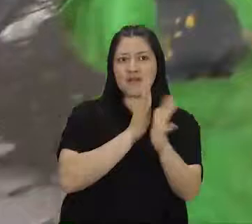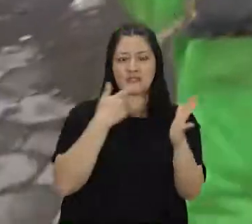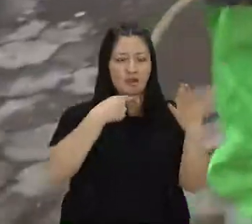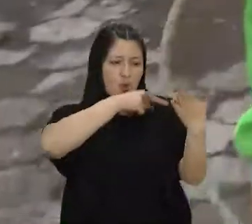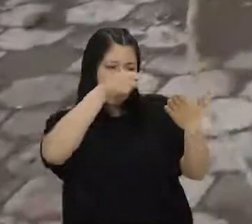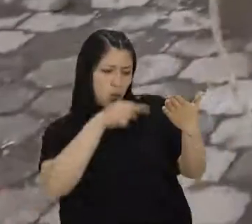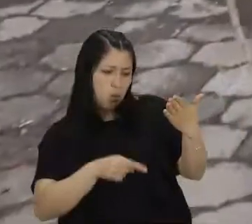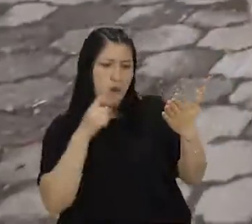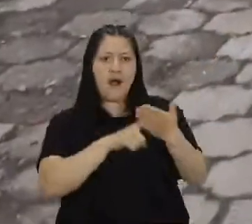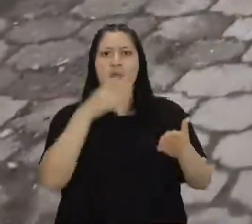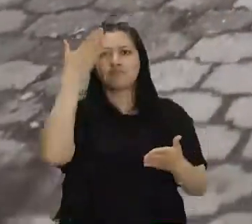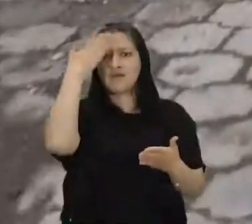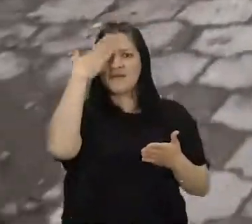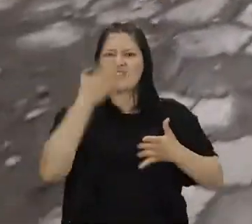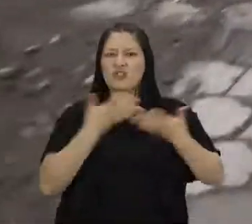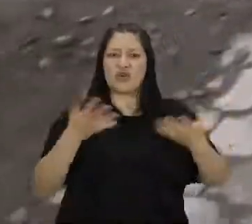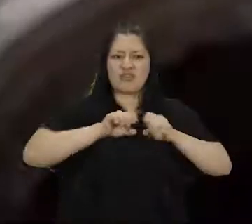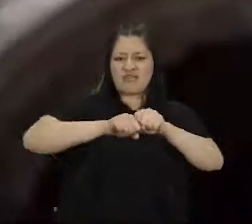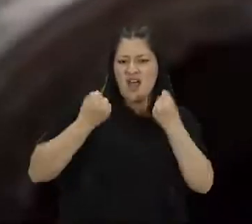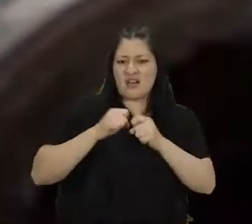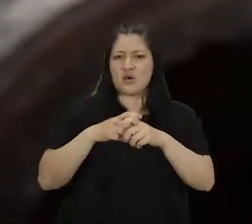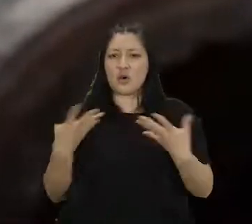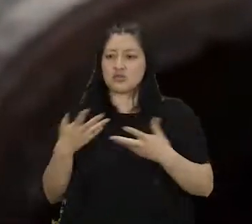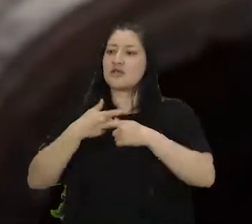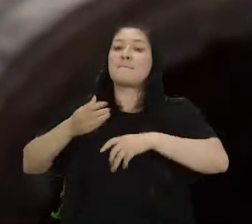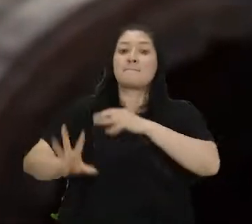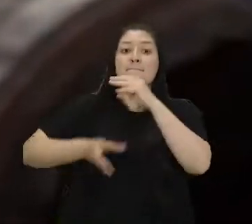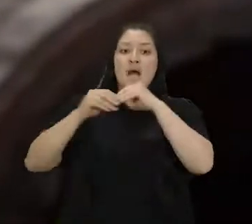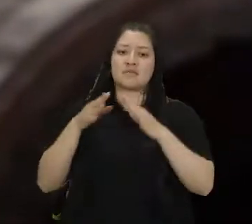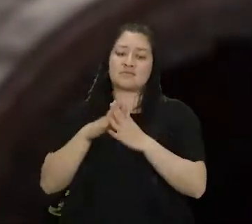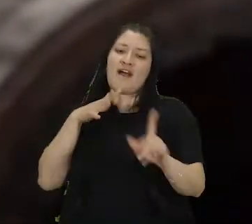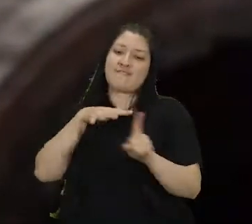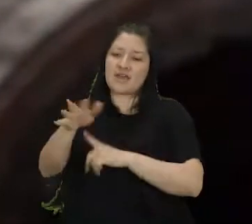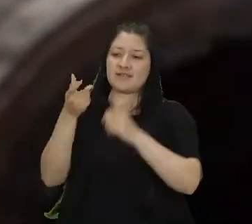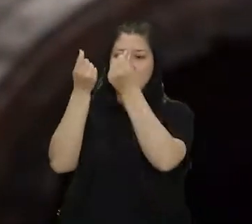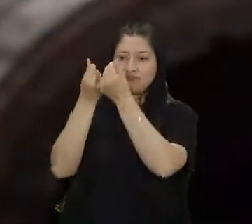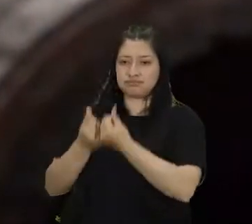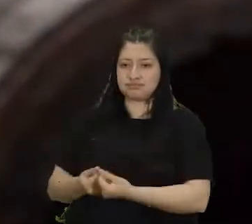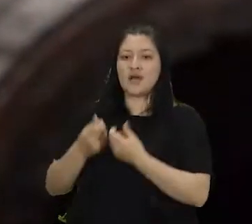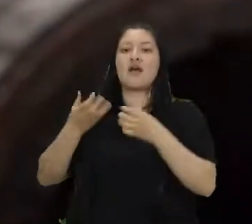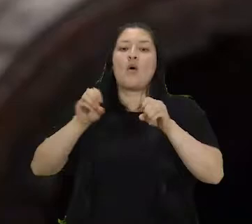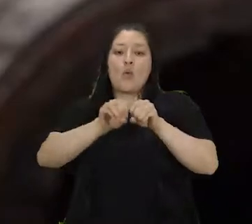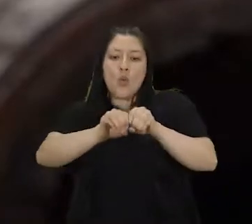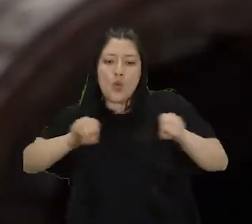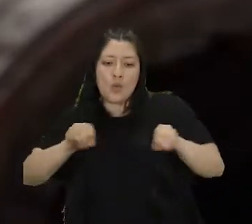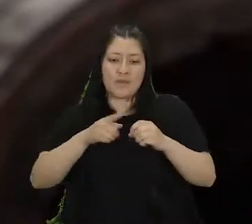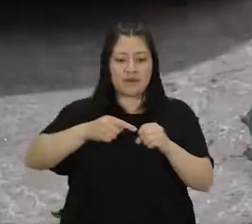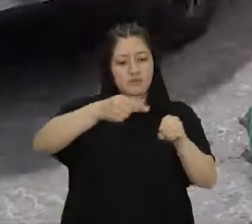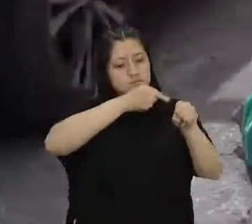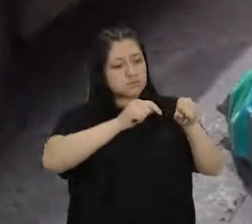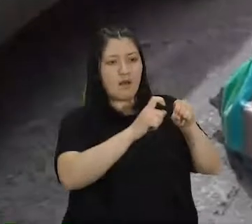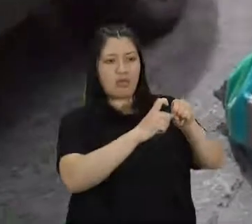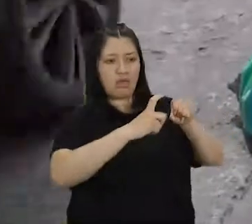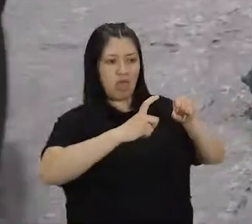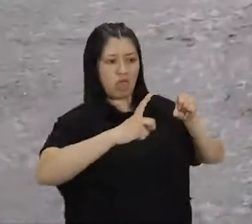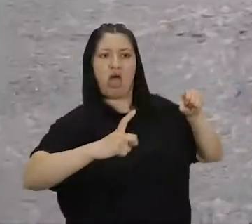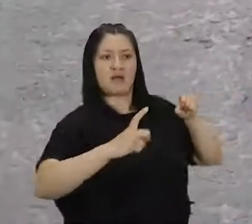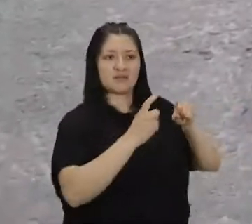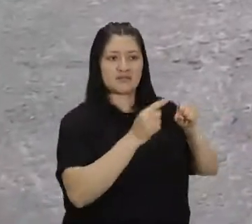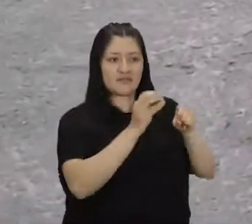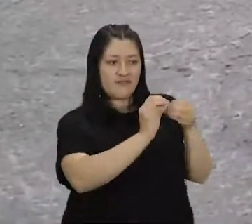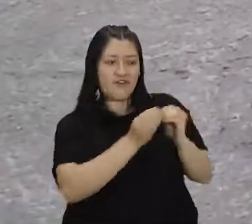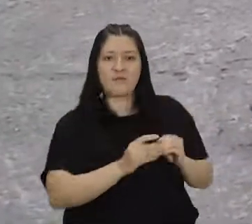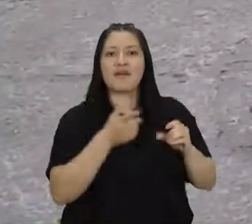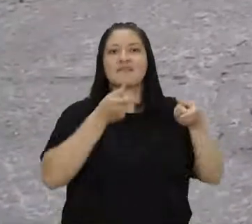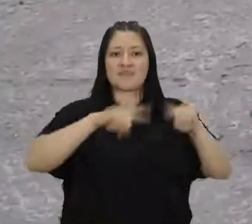tiempo real. De igual forma, podemos tener diferentes tipos de información atributiva de consulta, como profundidad, tipo de tubería y